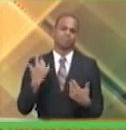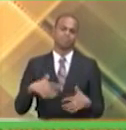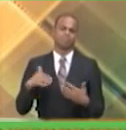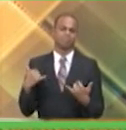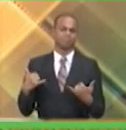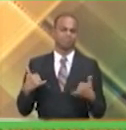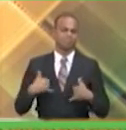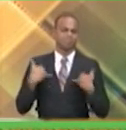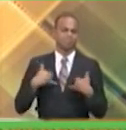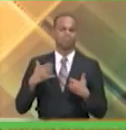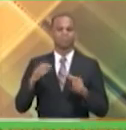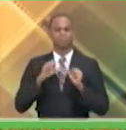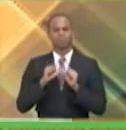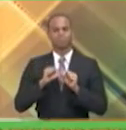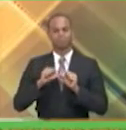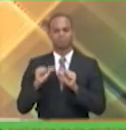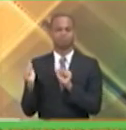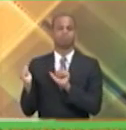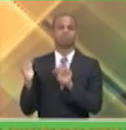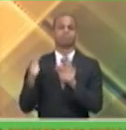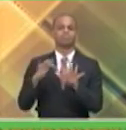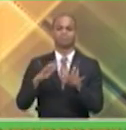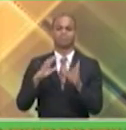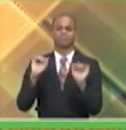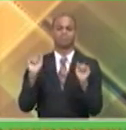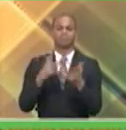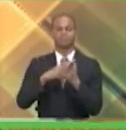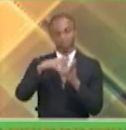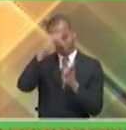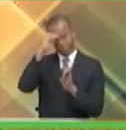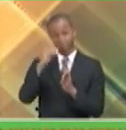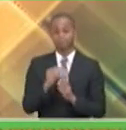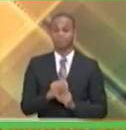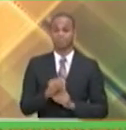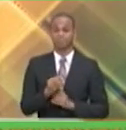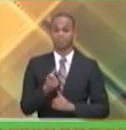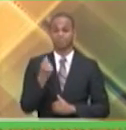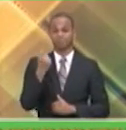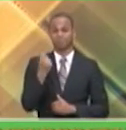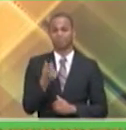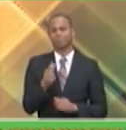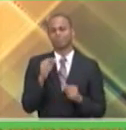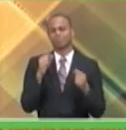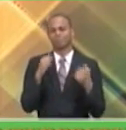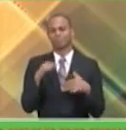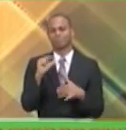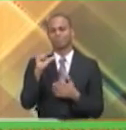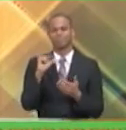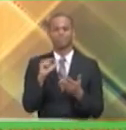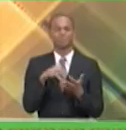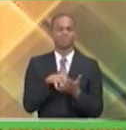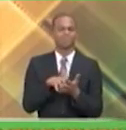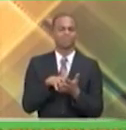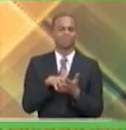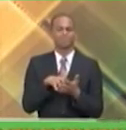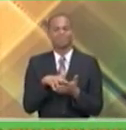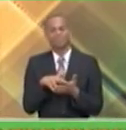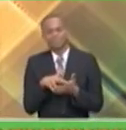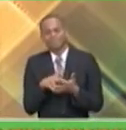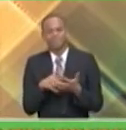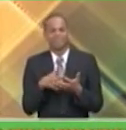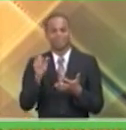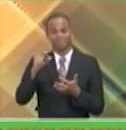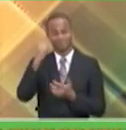comenzaron a asistir y todos aprendimos. Aunque hay un poquito de debilidad, tenemos que entender